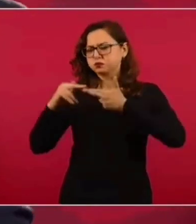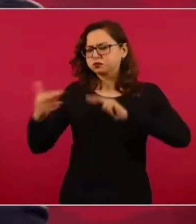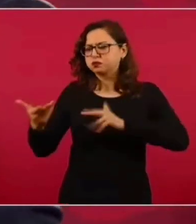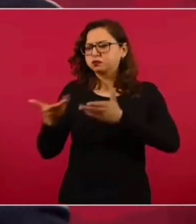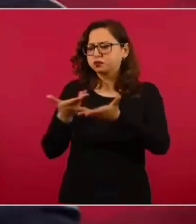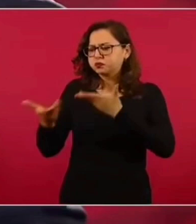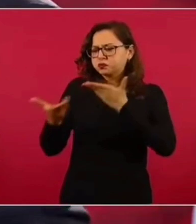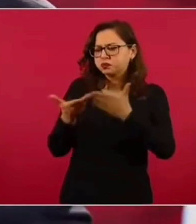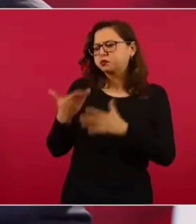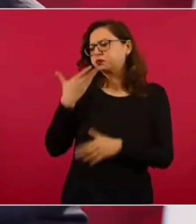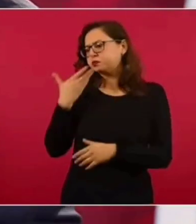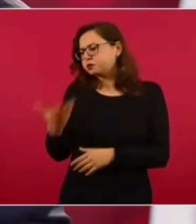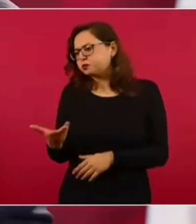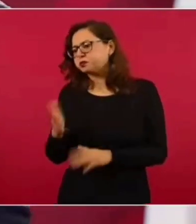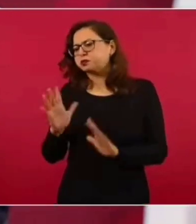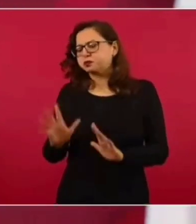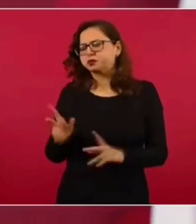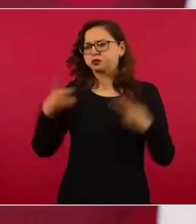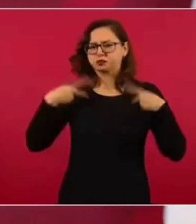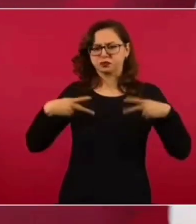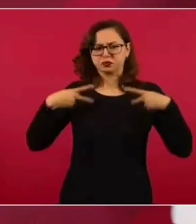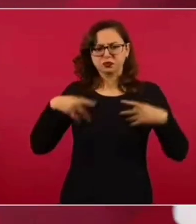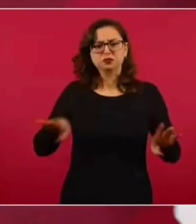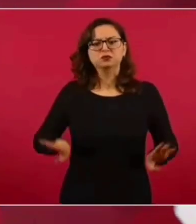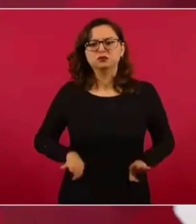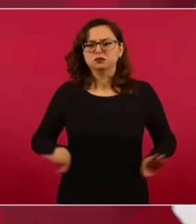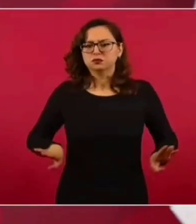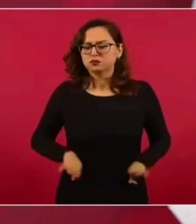gobernados por gente seria,